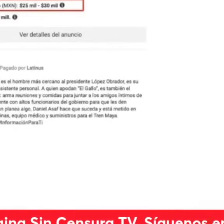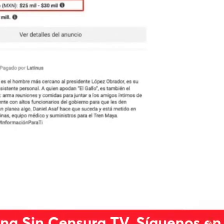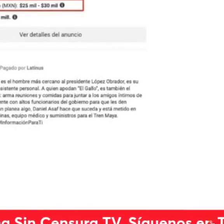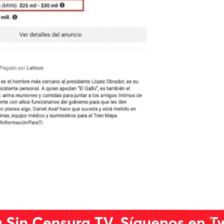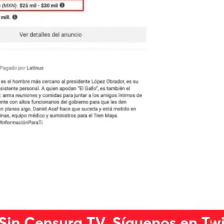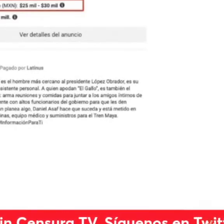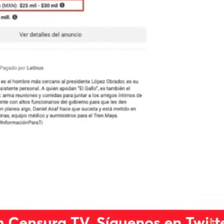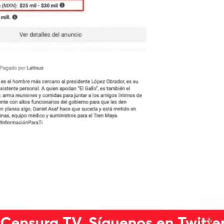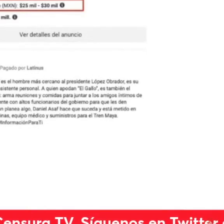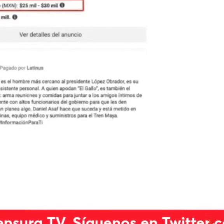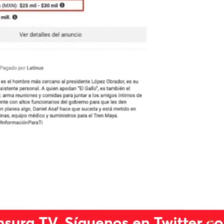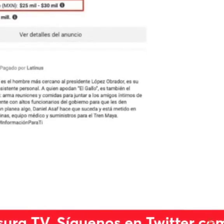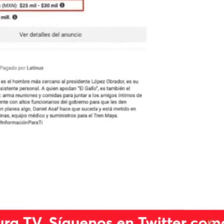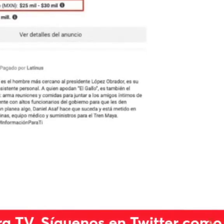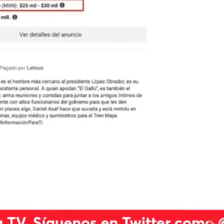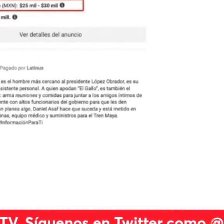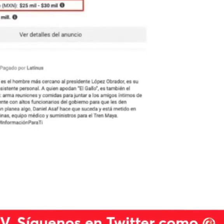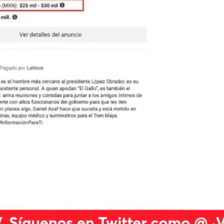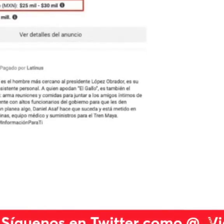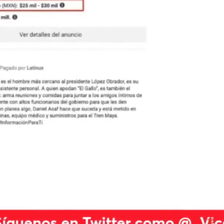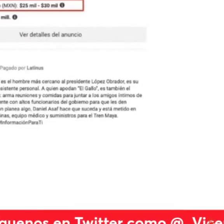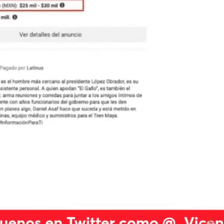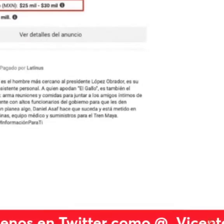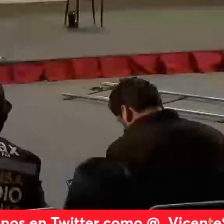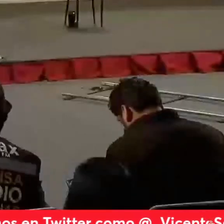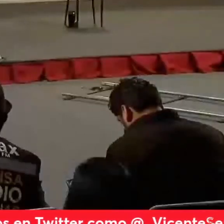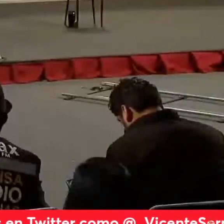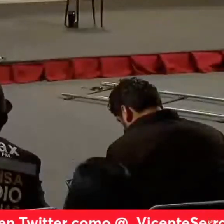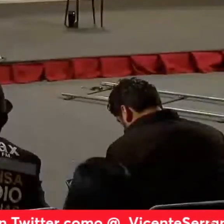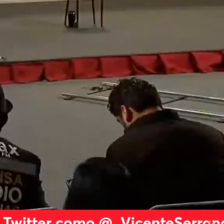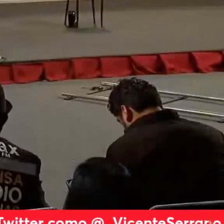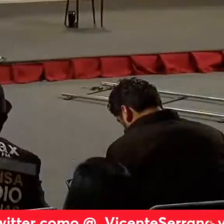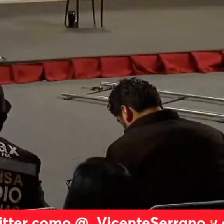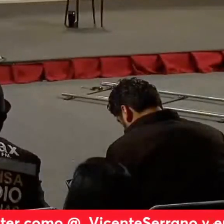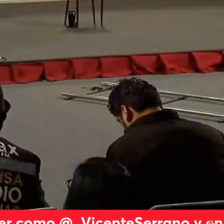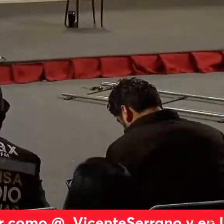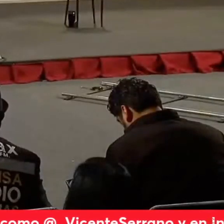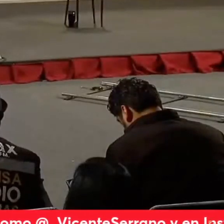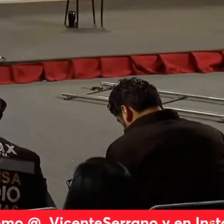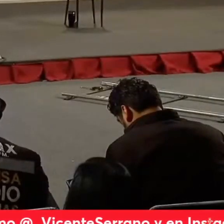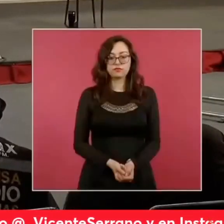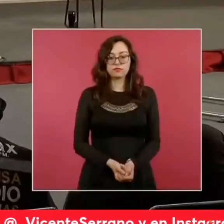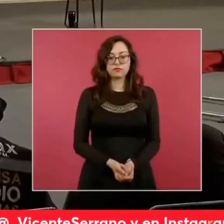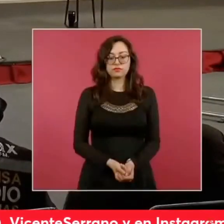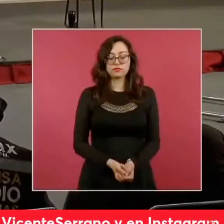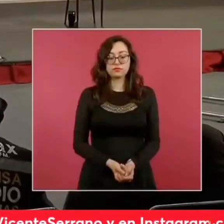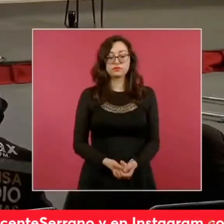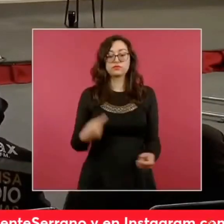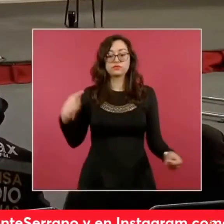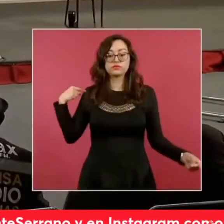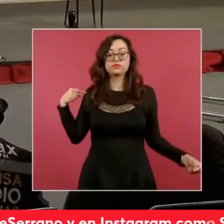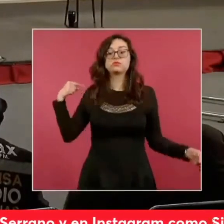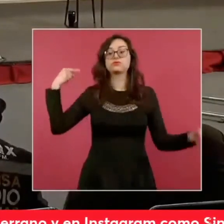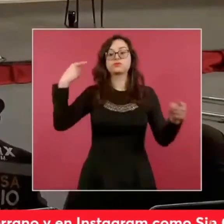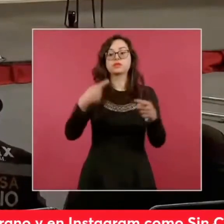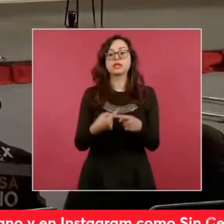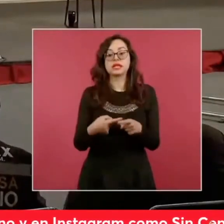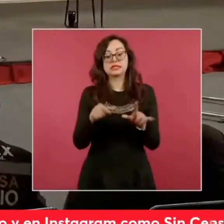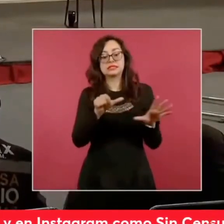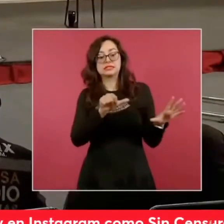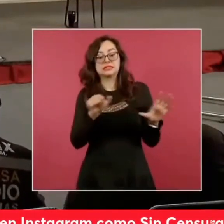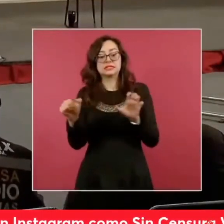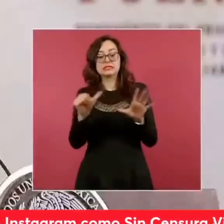contra de los hijos del presidente. De enero a la fecha hay más de 600,000 menciones de